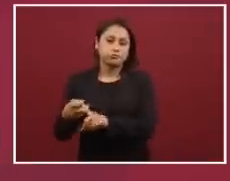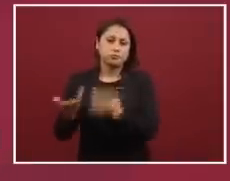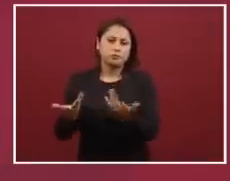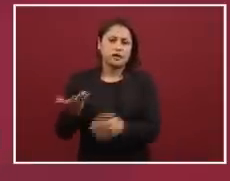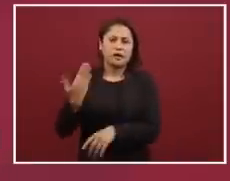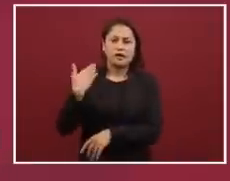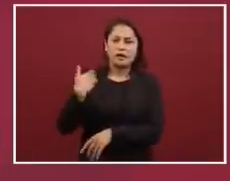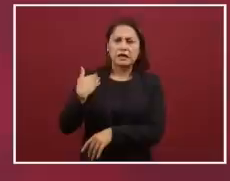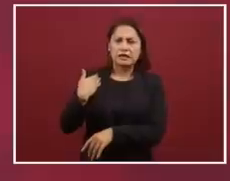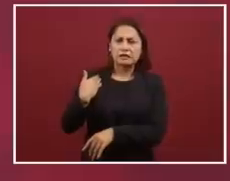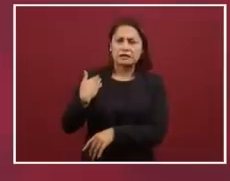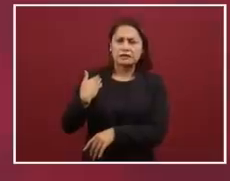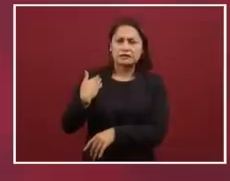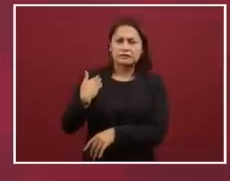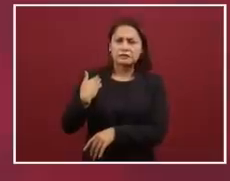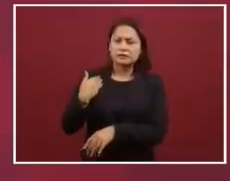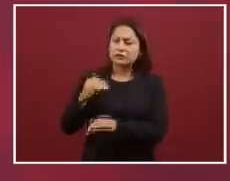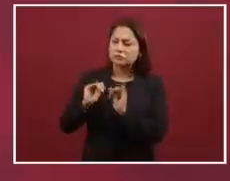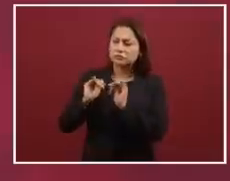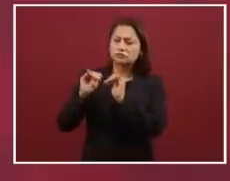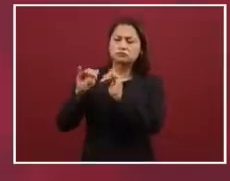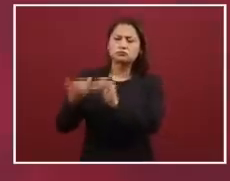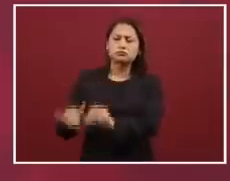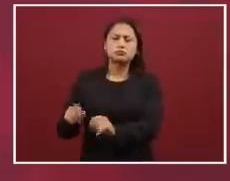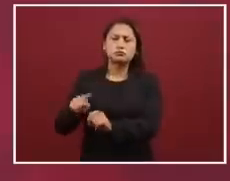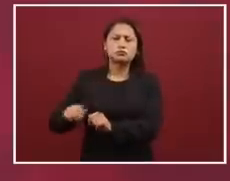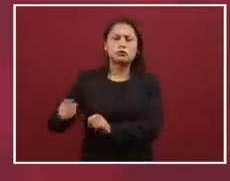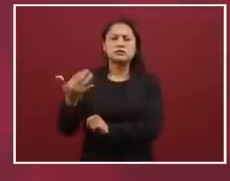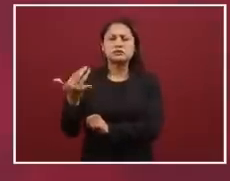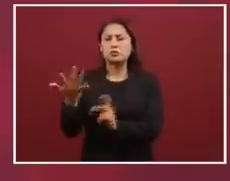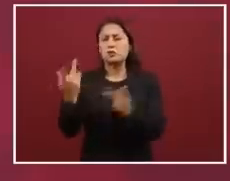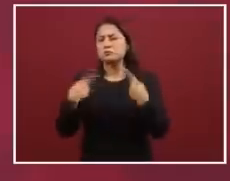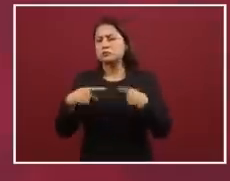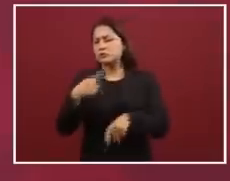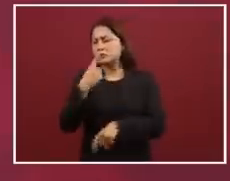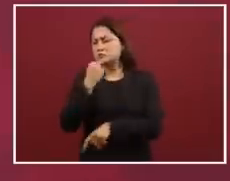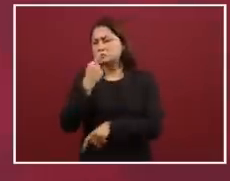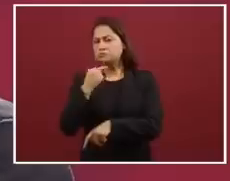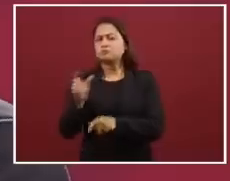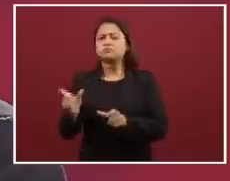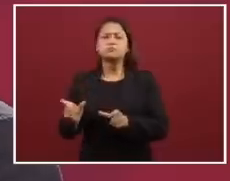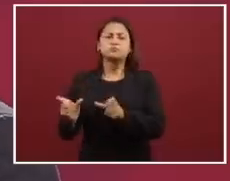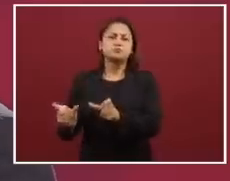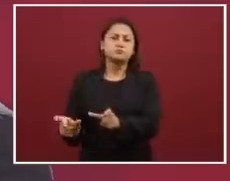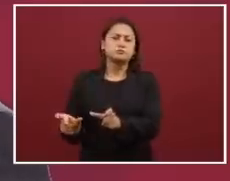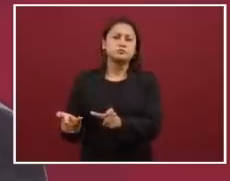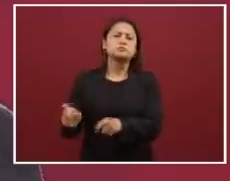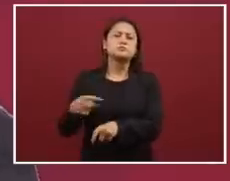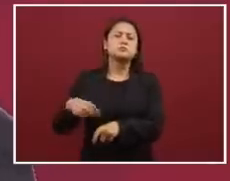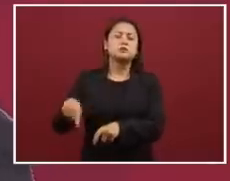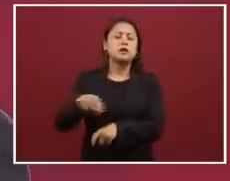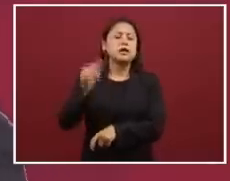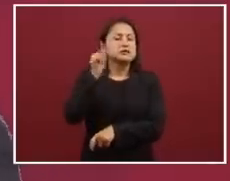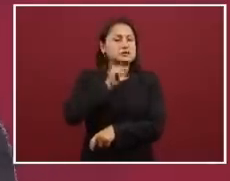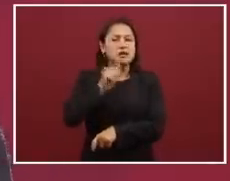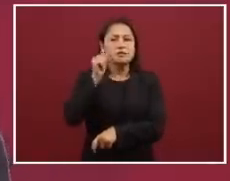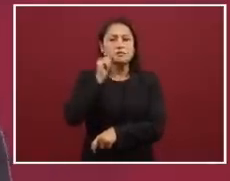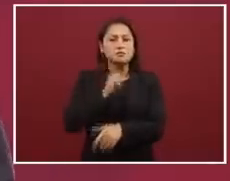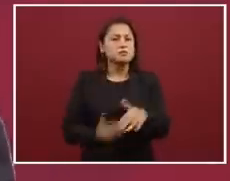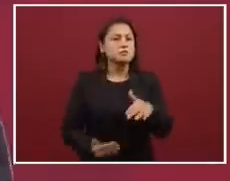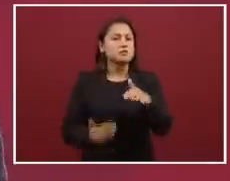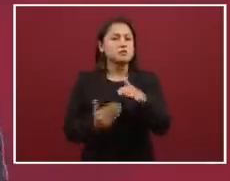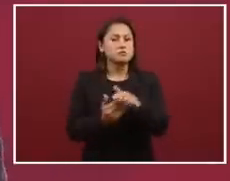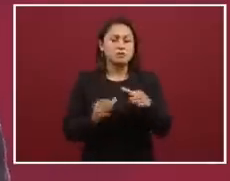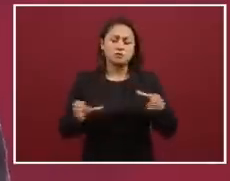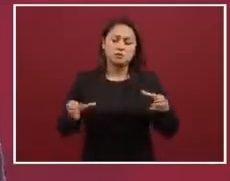más de 50 elementos, apoyado siempre en la Mesa de Coordinación para Construcción de la Paz, que es una estrategia del presidente que